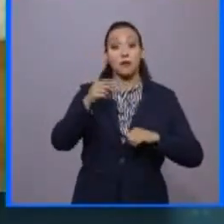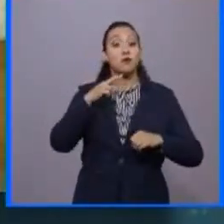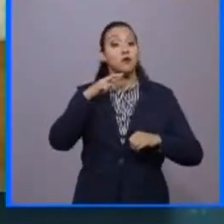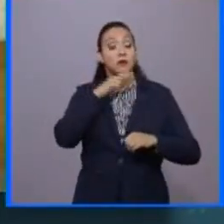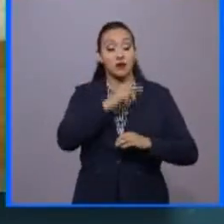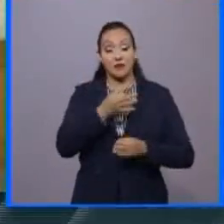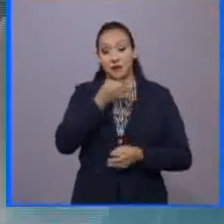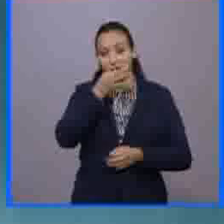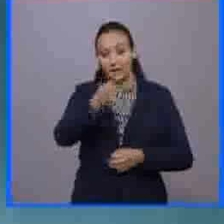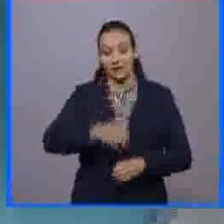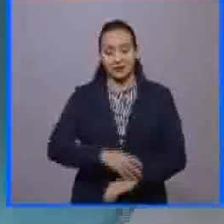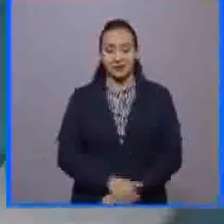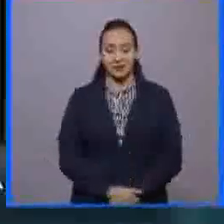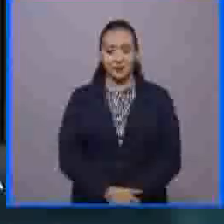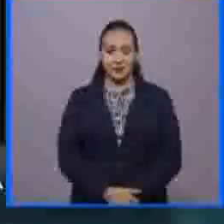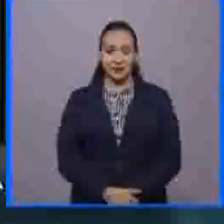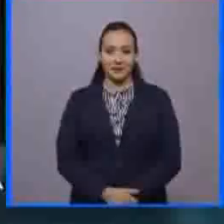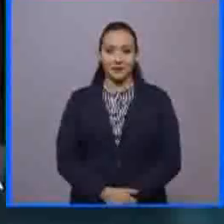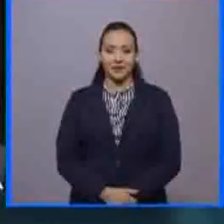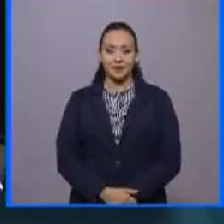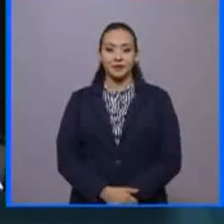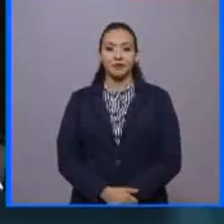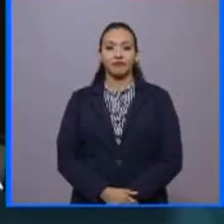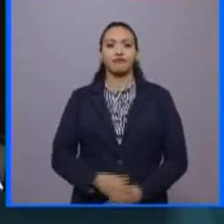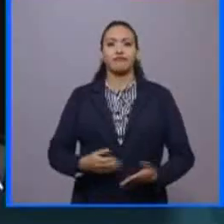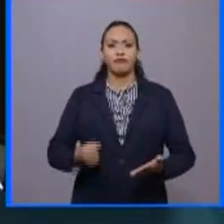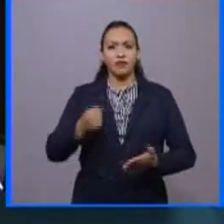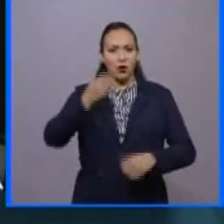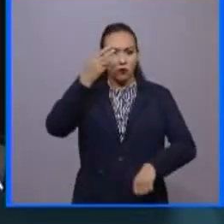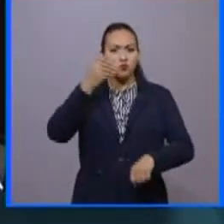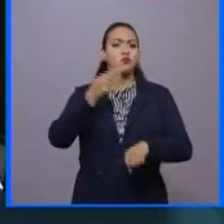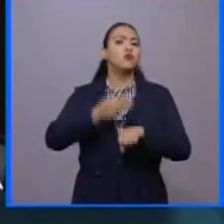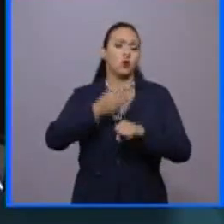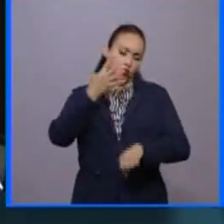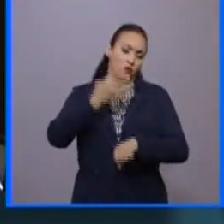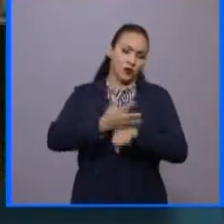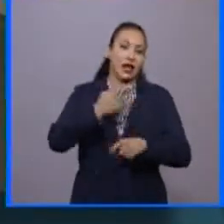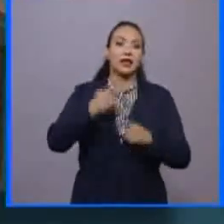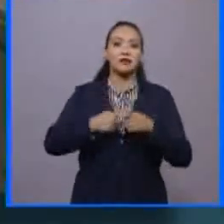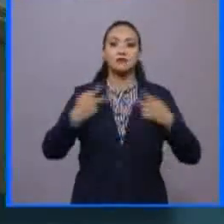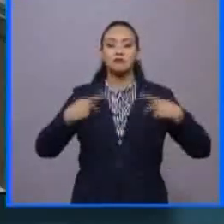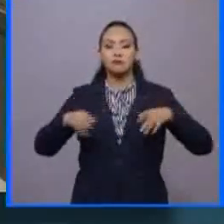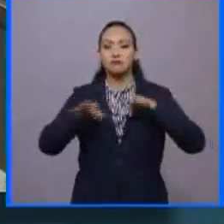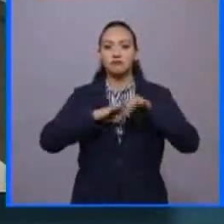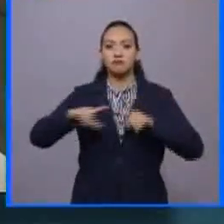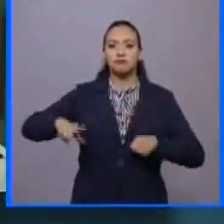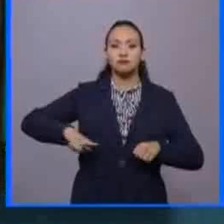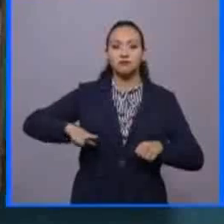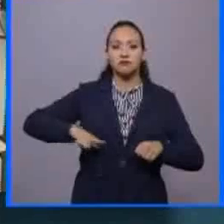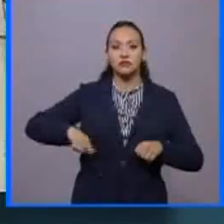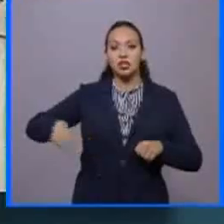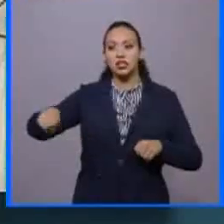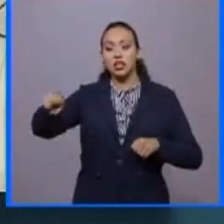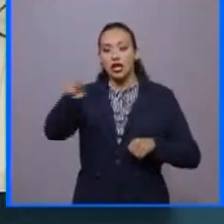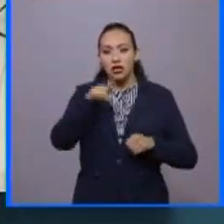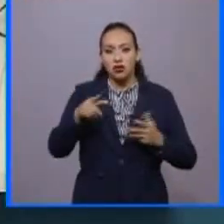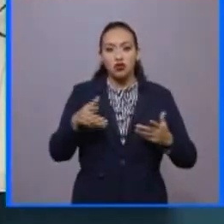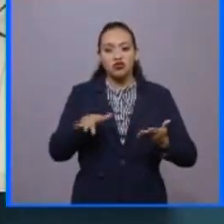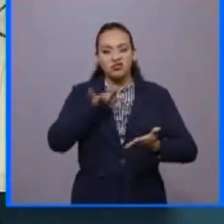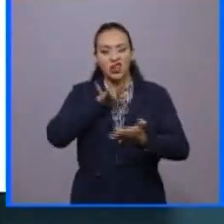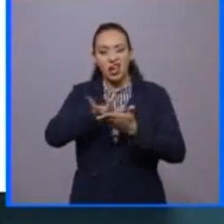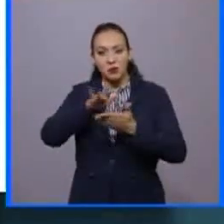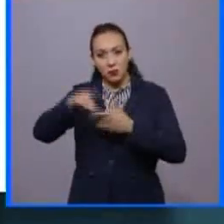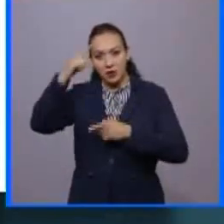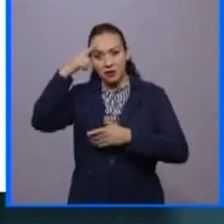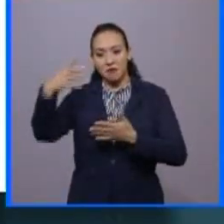la ciudadanía. Se impondrán sanciones a aquellos funcionarios que realicen proselitismo en favor de algún